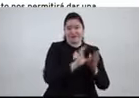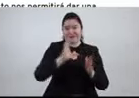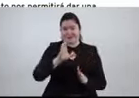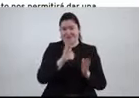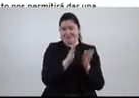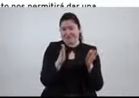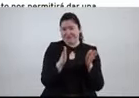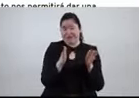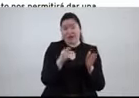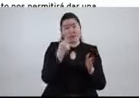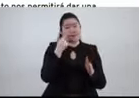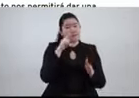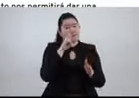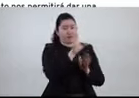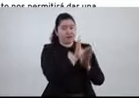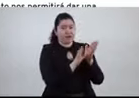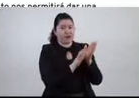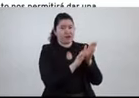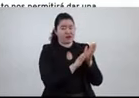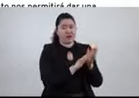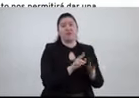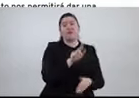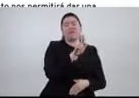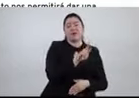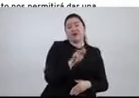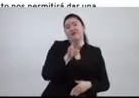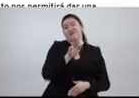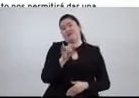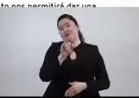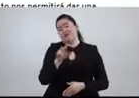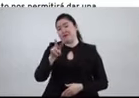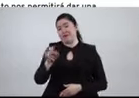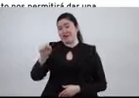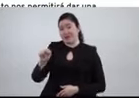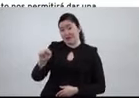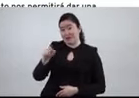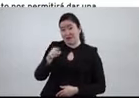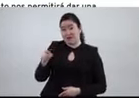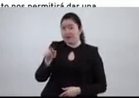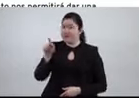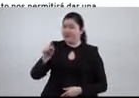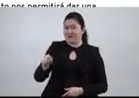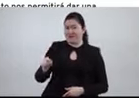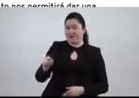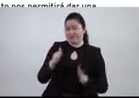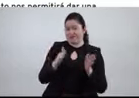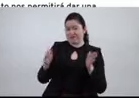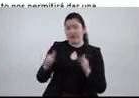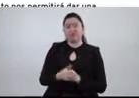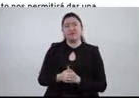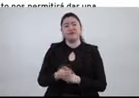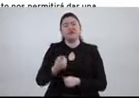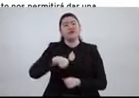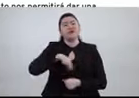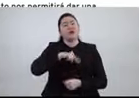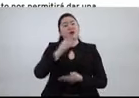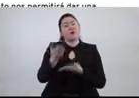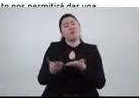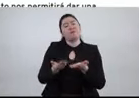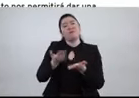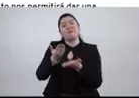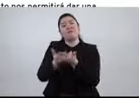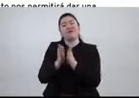en el calendario, pasando miércoles, jueves, viernes hasta el sábado, que atenderemos de S a la Z. En este caso, lo que les pedimos es que cada